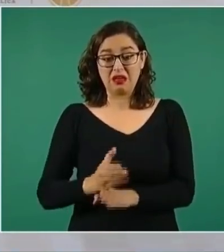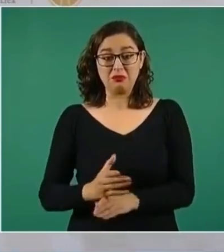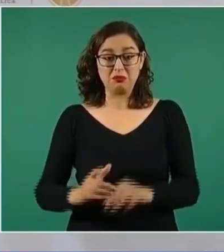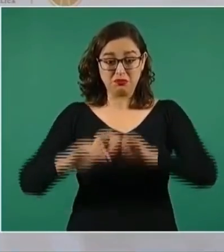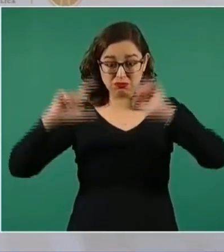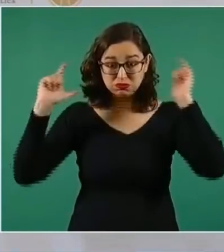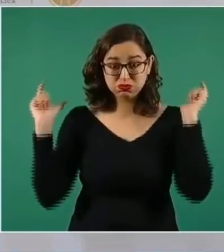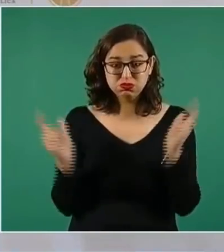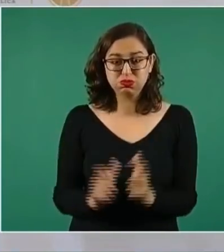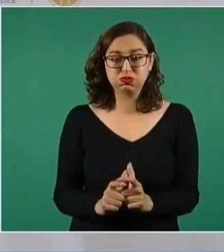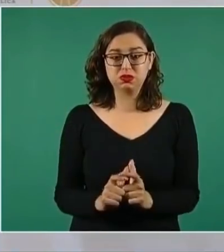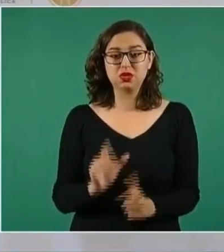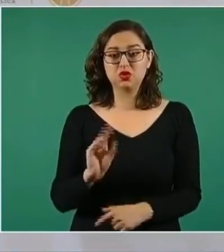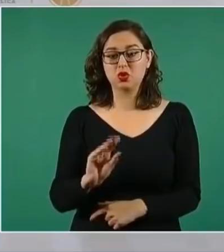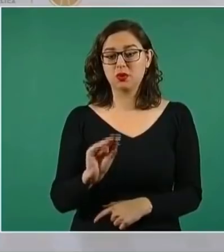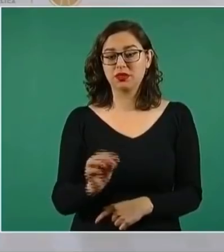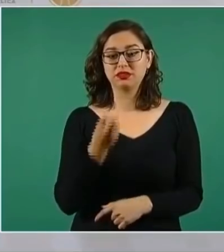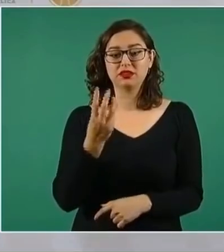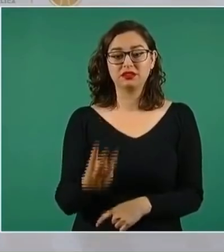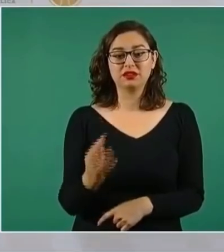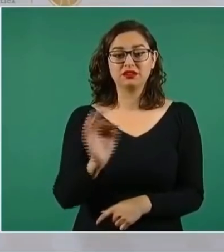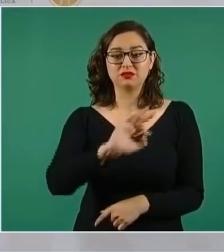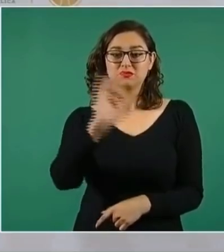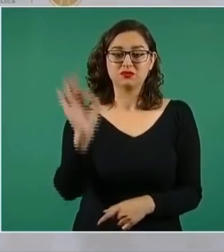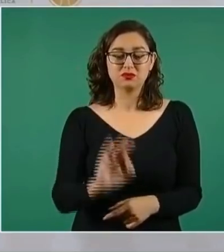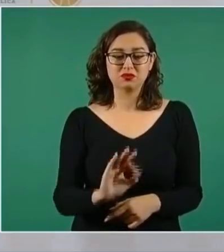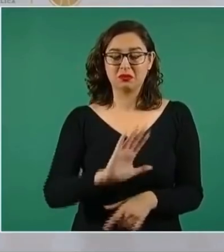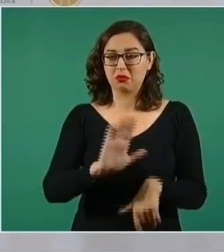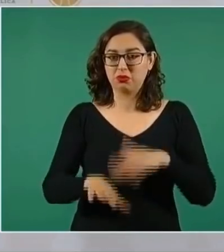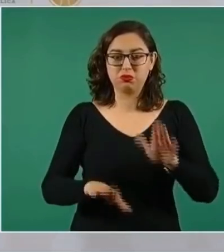reducido en un 93%.